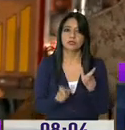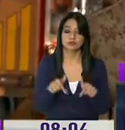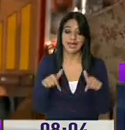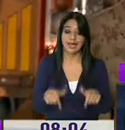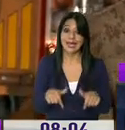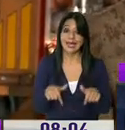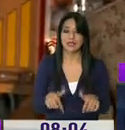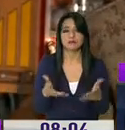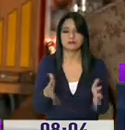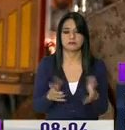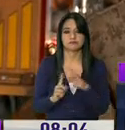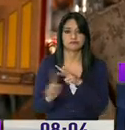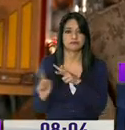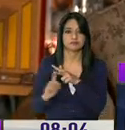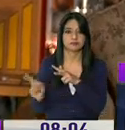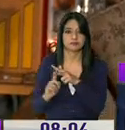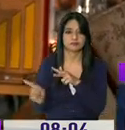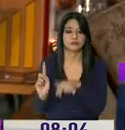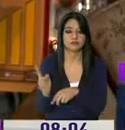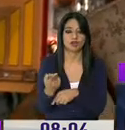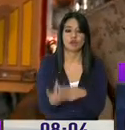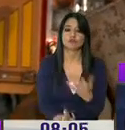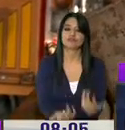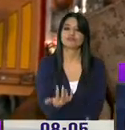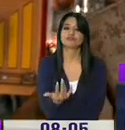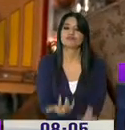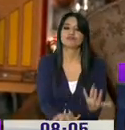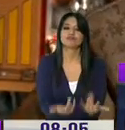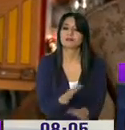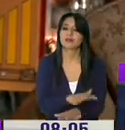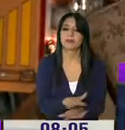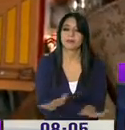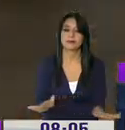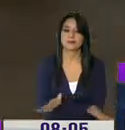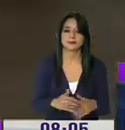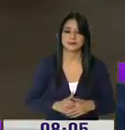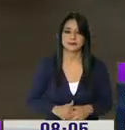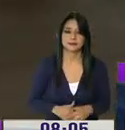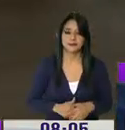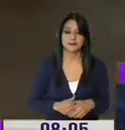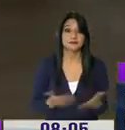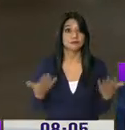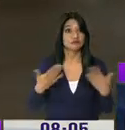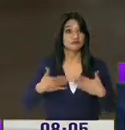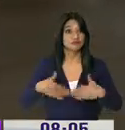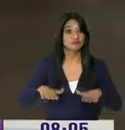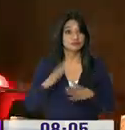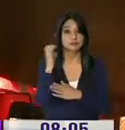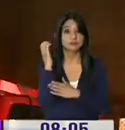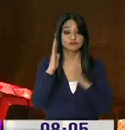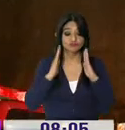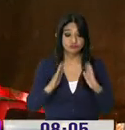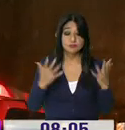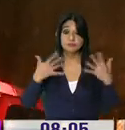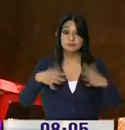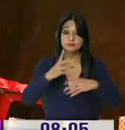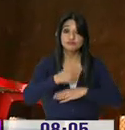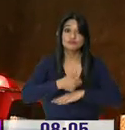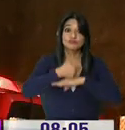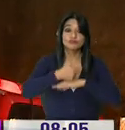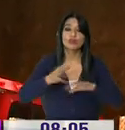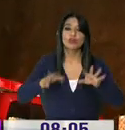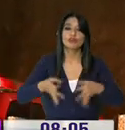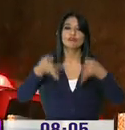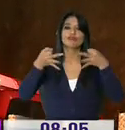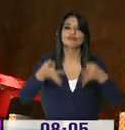en el lugar, únicamente estaba totalmente vacío. Tras atender la emergencia, las autoridades confirmaron que